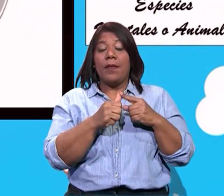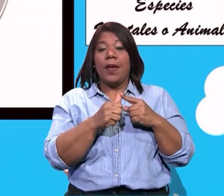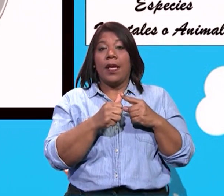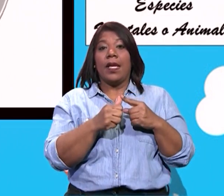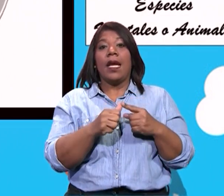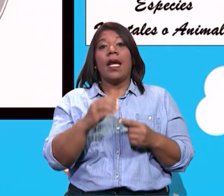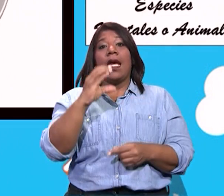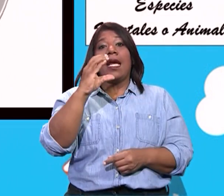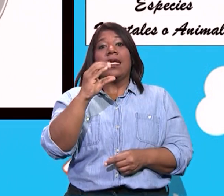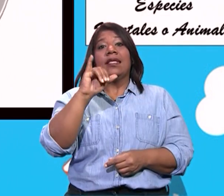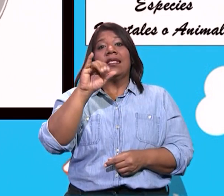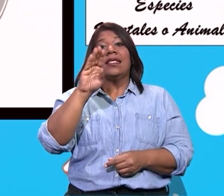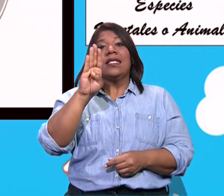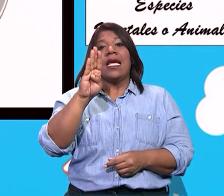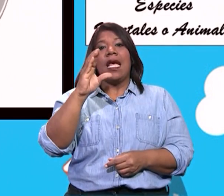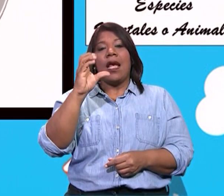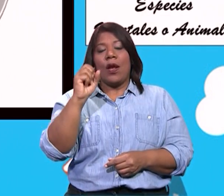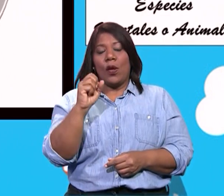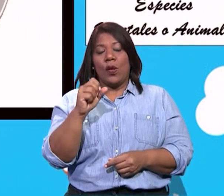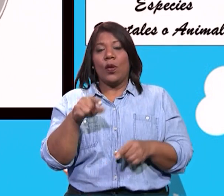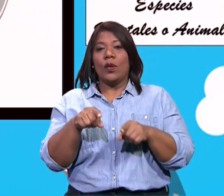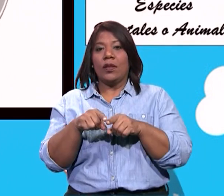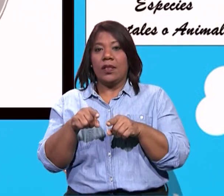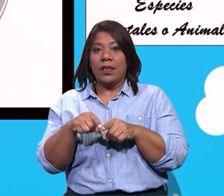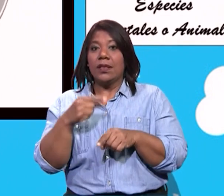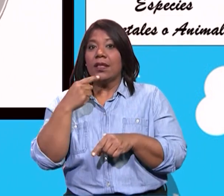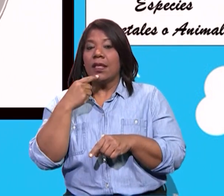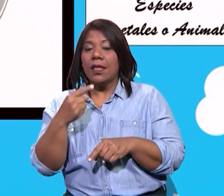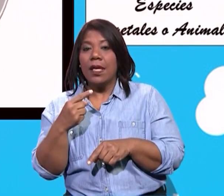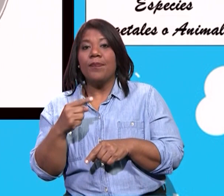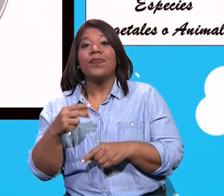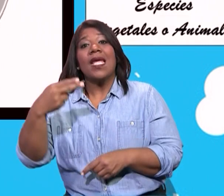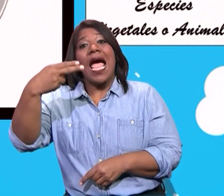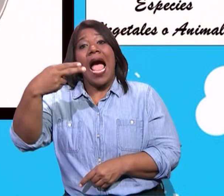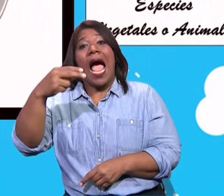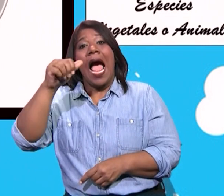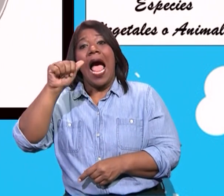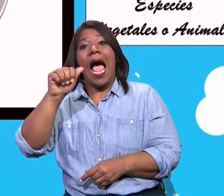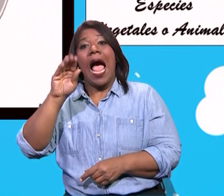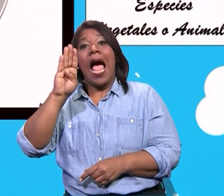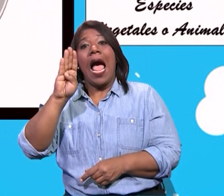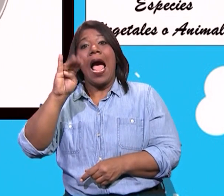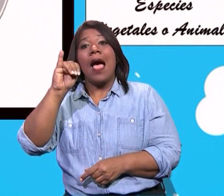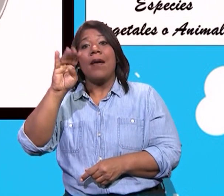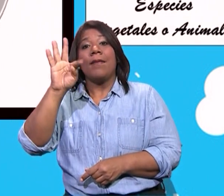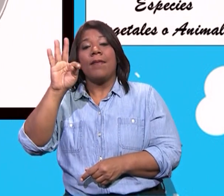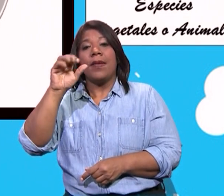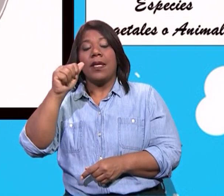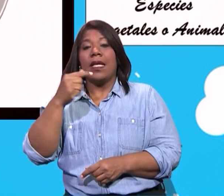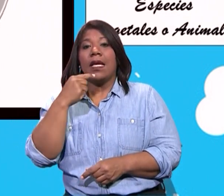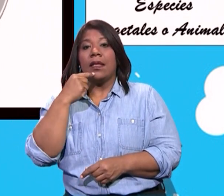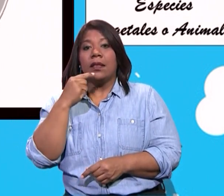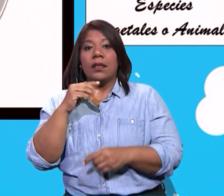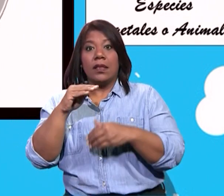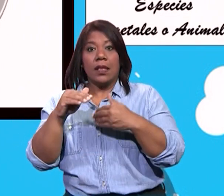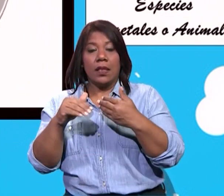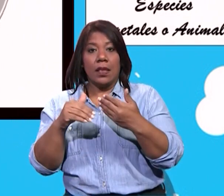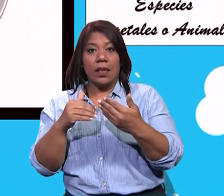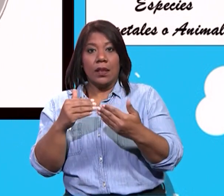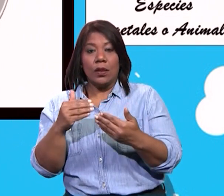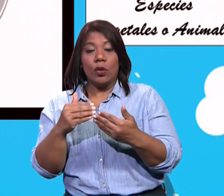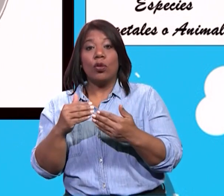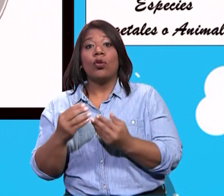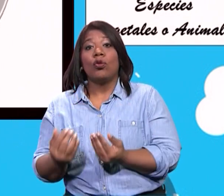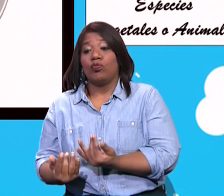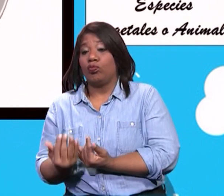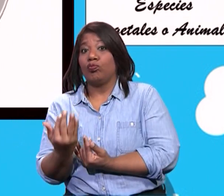hábitat es el lugar que presenta las condiciones apropiadas para que viva un organismo, un animal o una